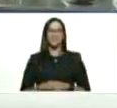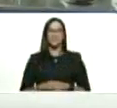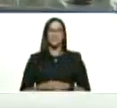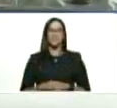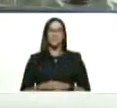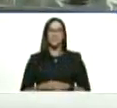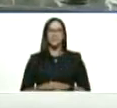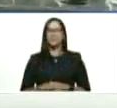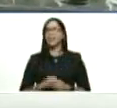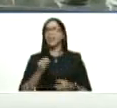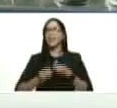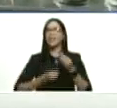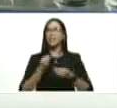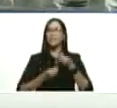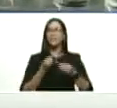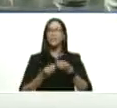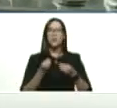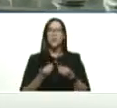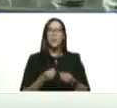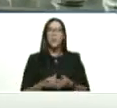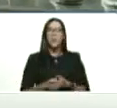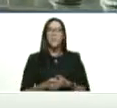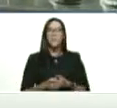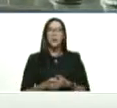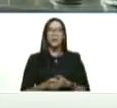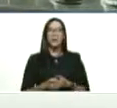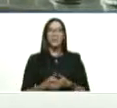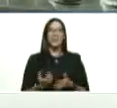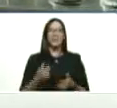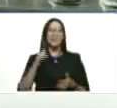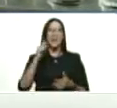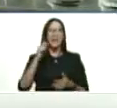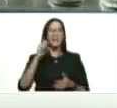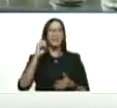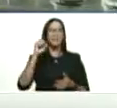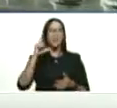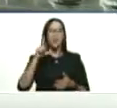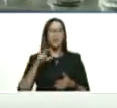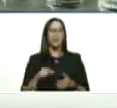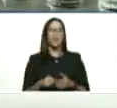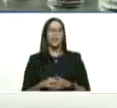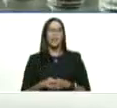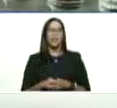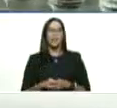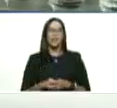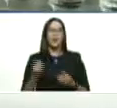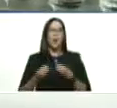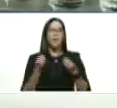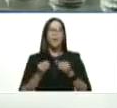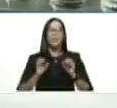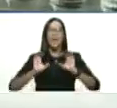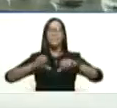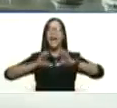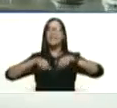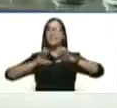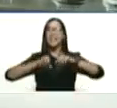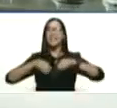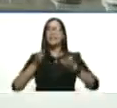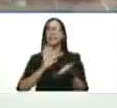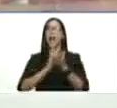Adecuado para la preparación del tradicional atol de fororo, así como de panquecas y